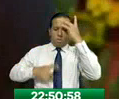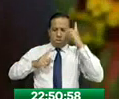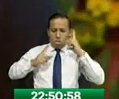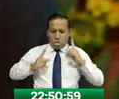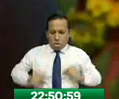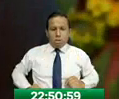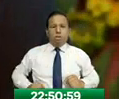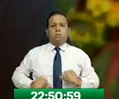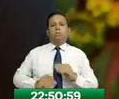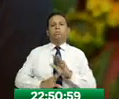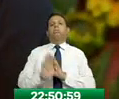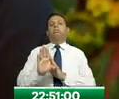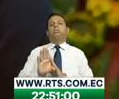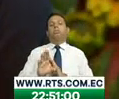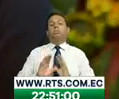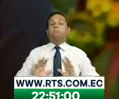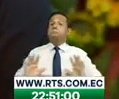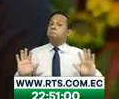en todo esto